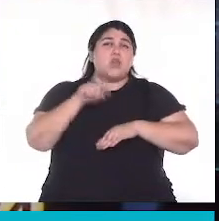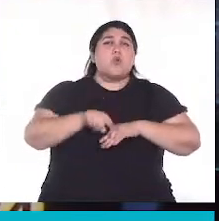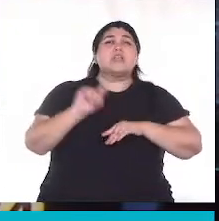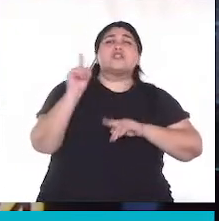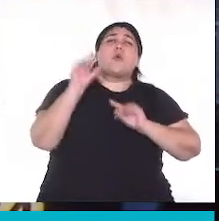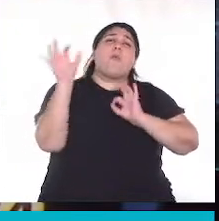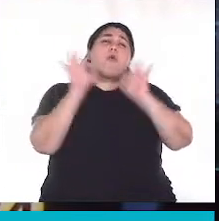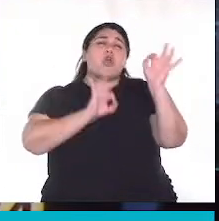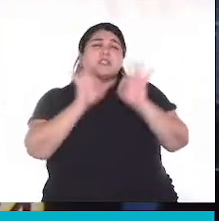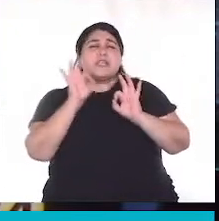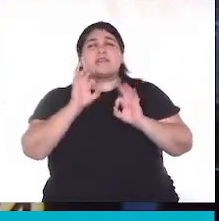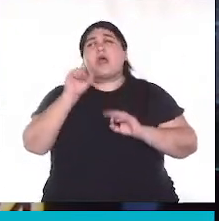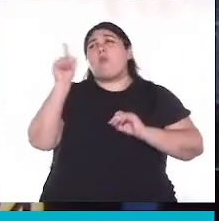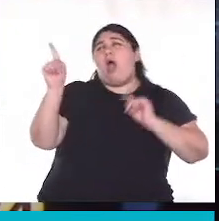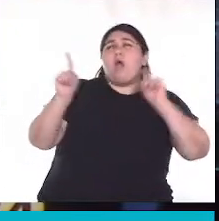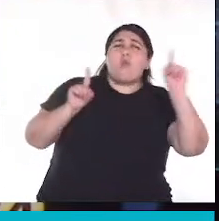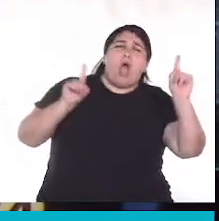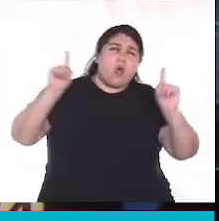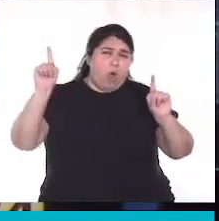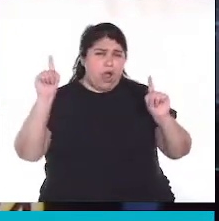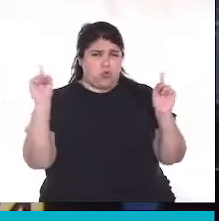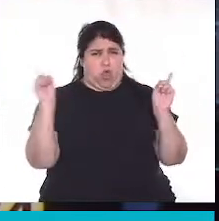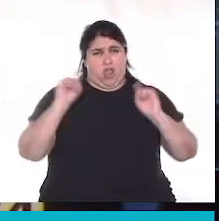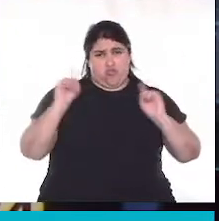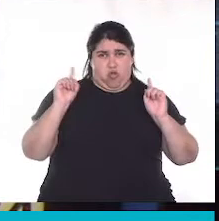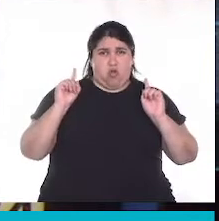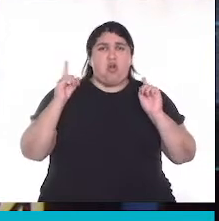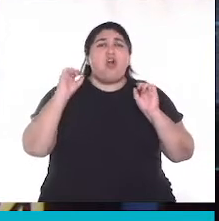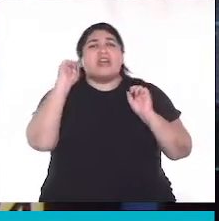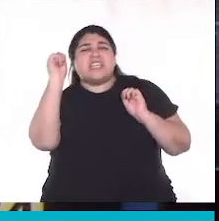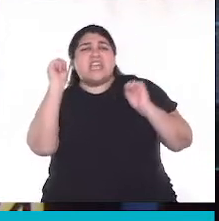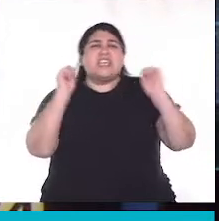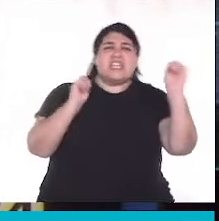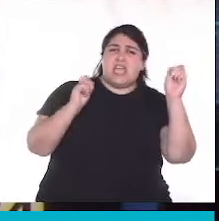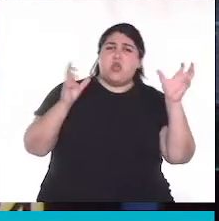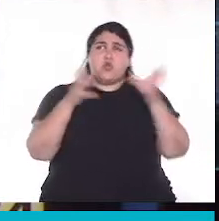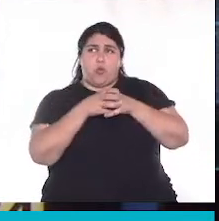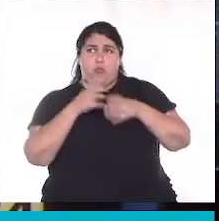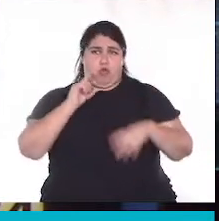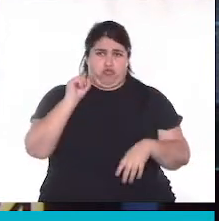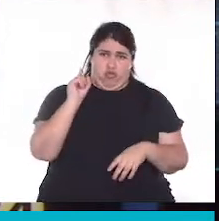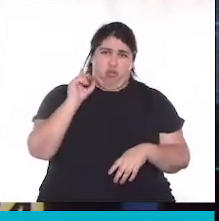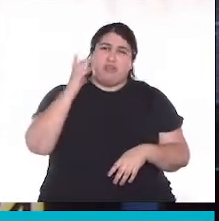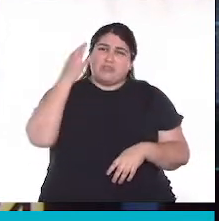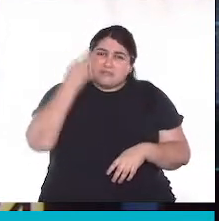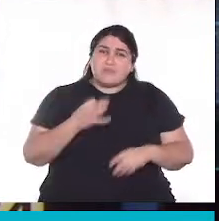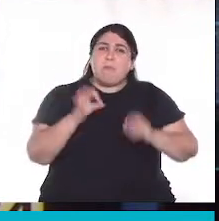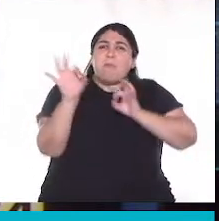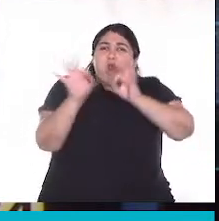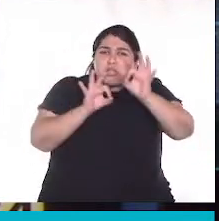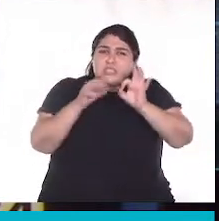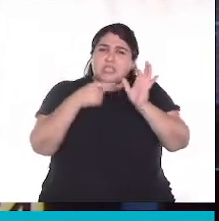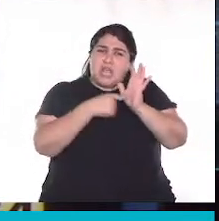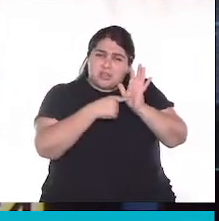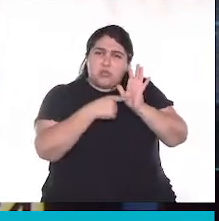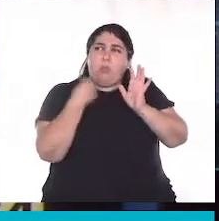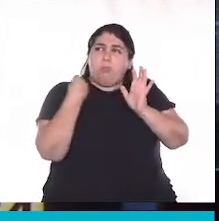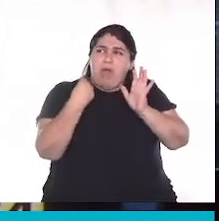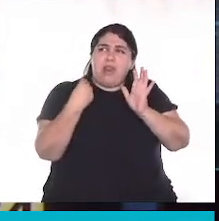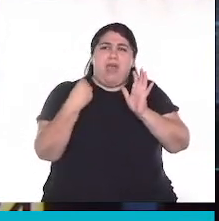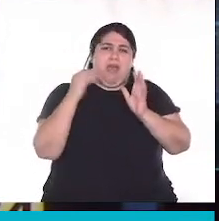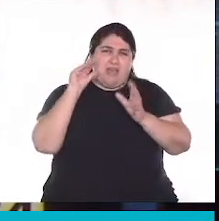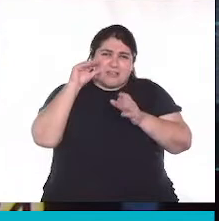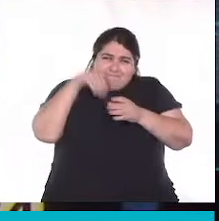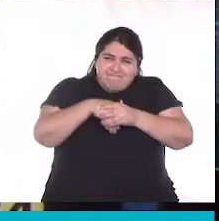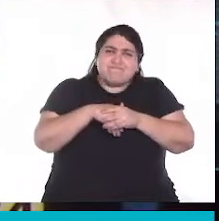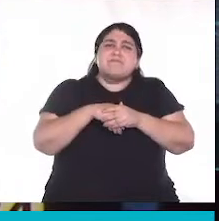de tal o cual diputado, de tal o cual frente o de tal o cual bloque. Este es un proyecto para abordar un tema de